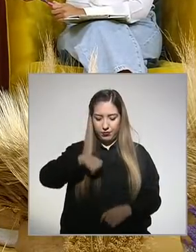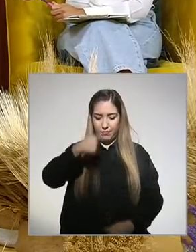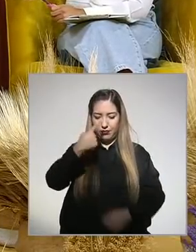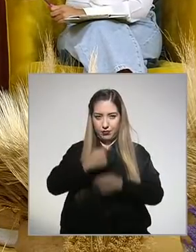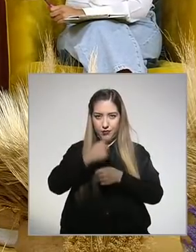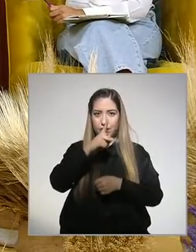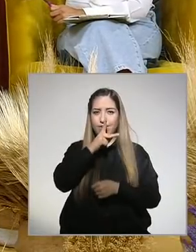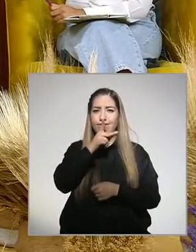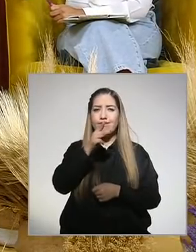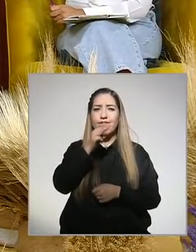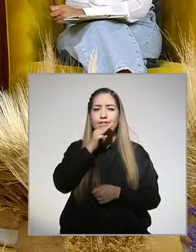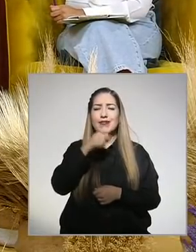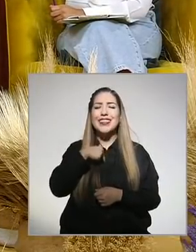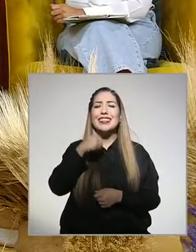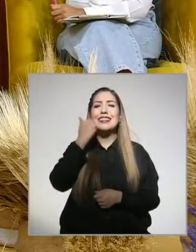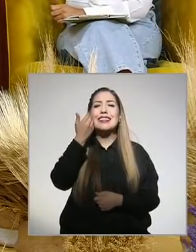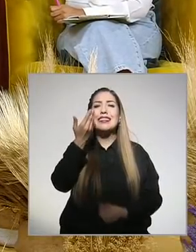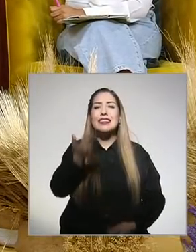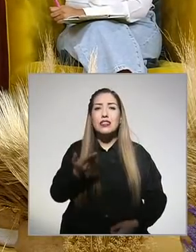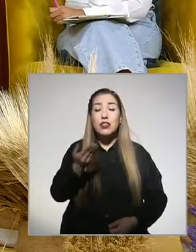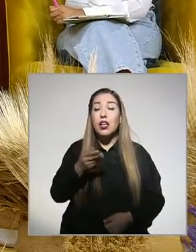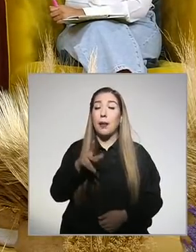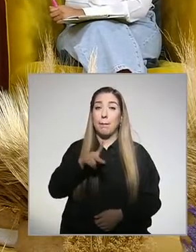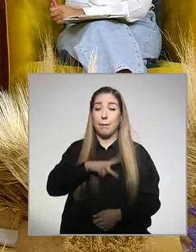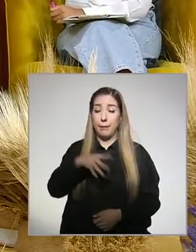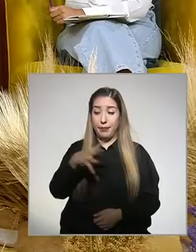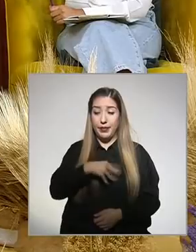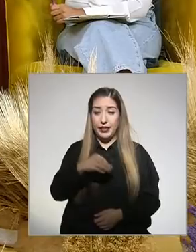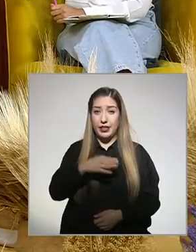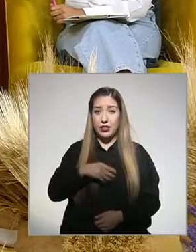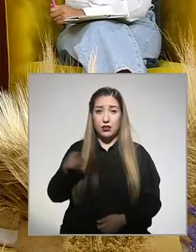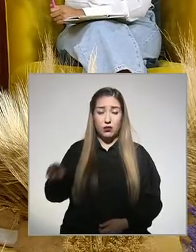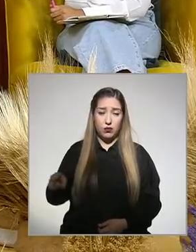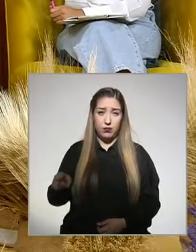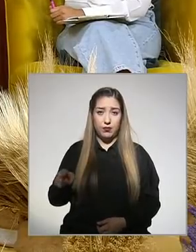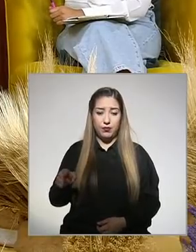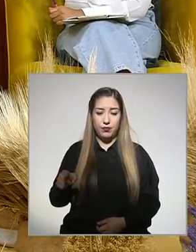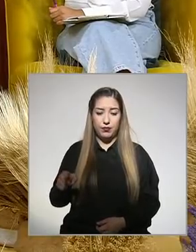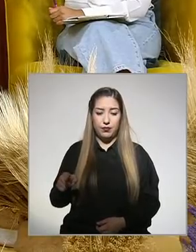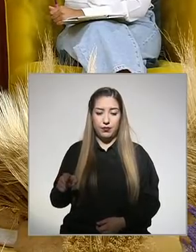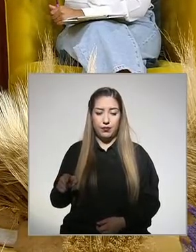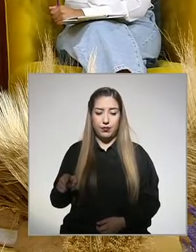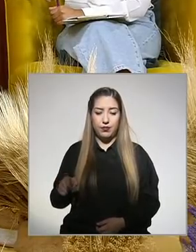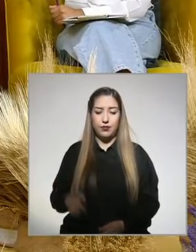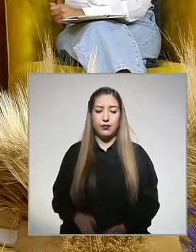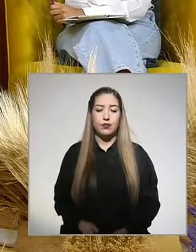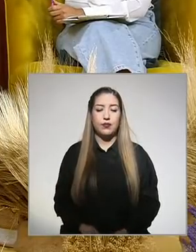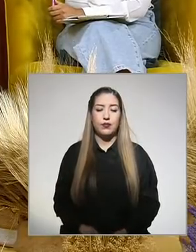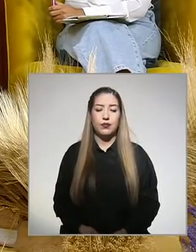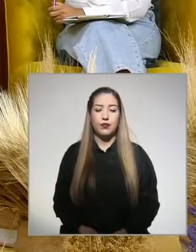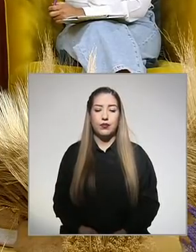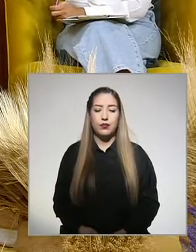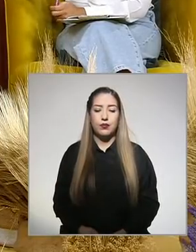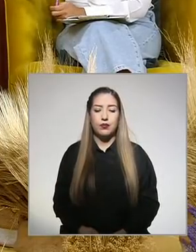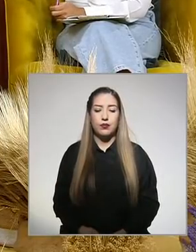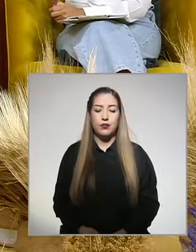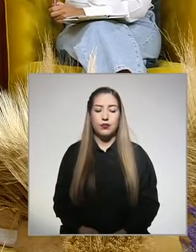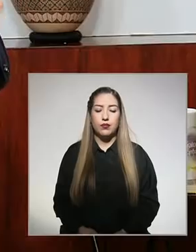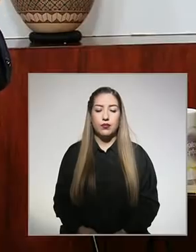personal, ¿qué quieres? A ver, quiero que mi hijo, ¿cuál es la meta? Que mi hijo consuma máximo 1 hora,